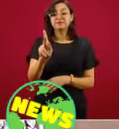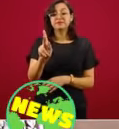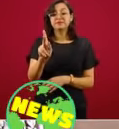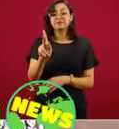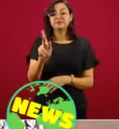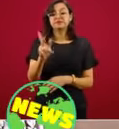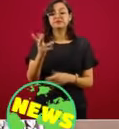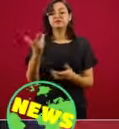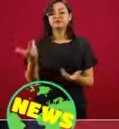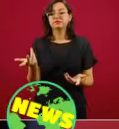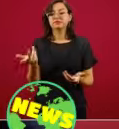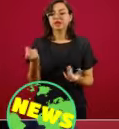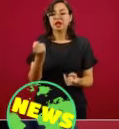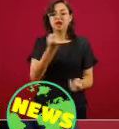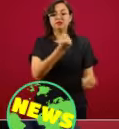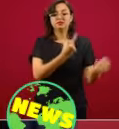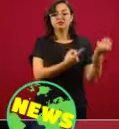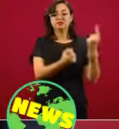mal humor